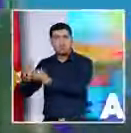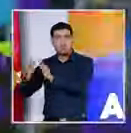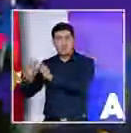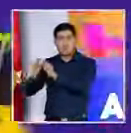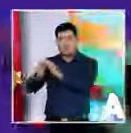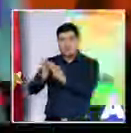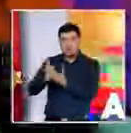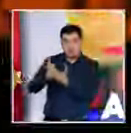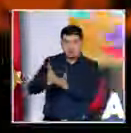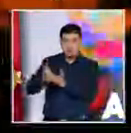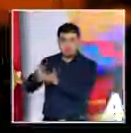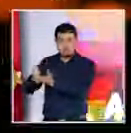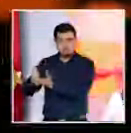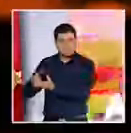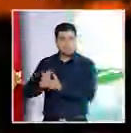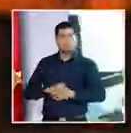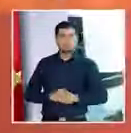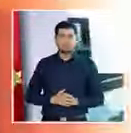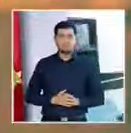mayor.